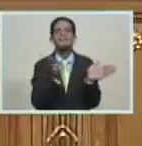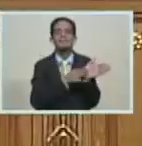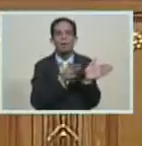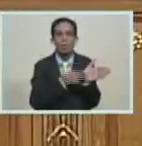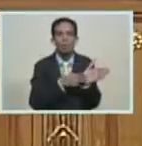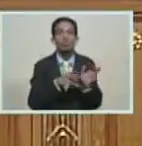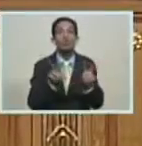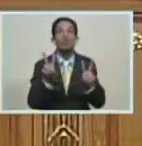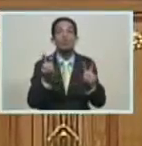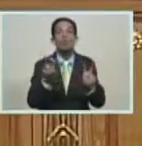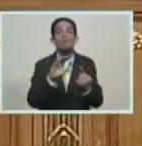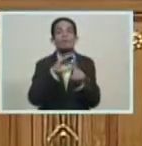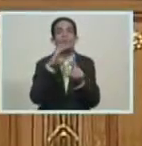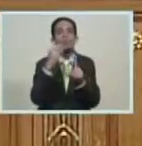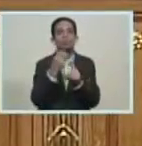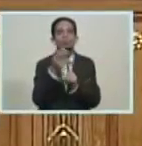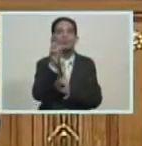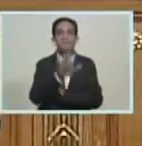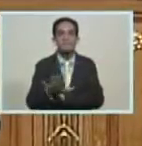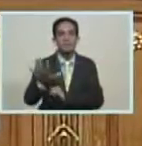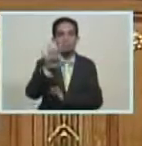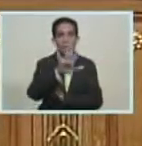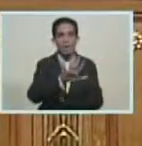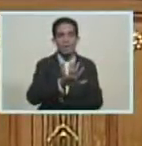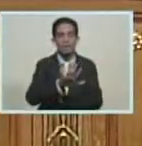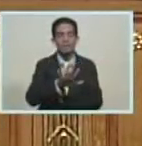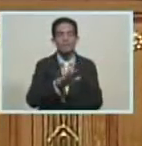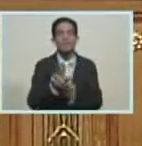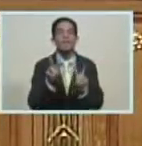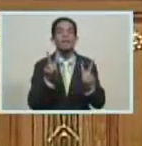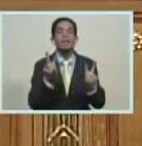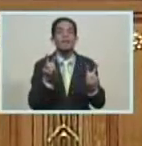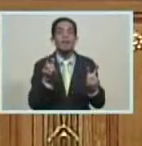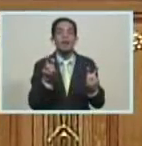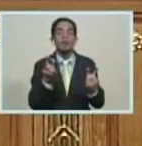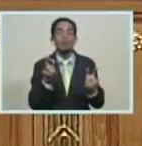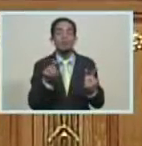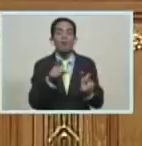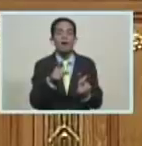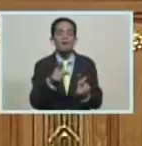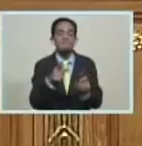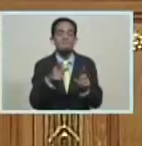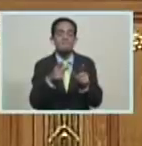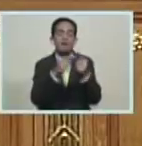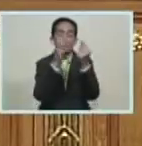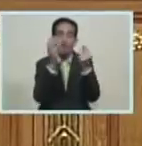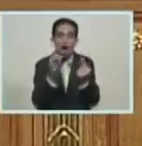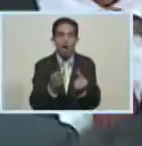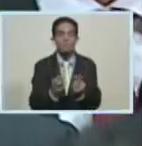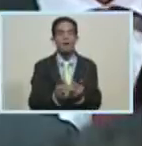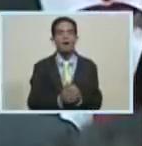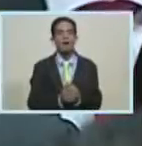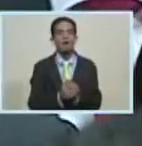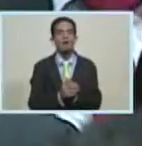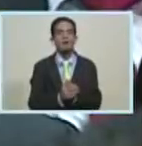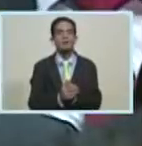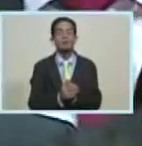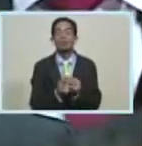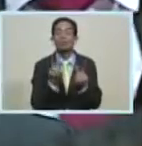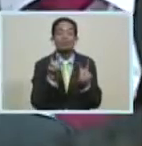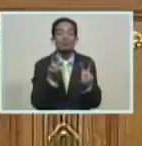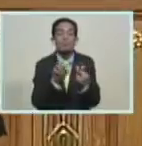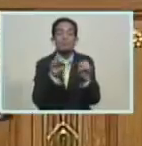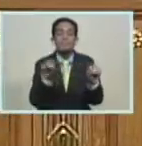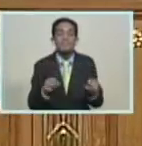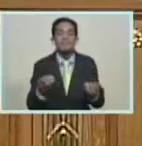lo nuevo en la cultura nacional, la identidad, la nueva ética, la espiritualidad hacia adelante, lo nuevo